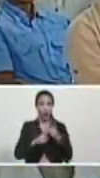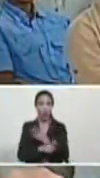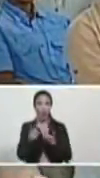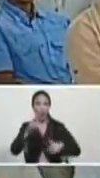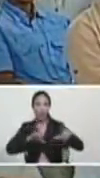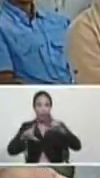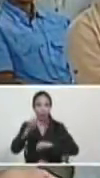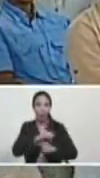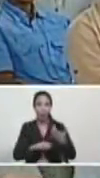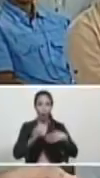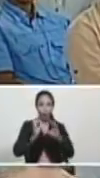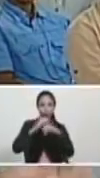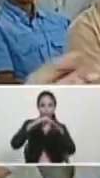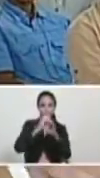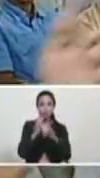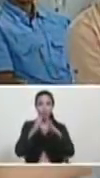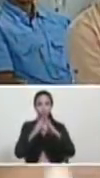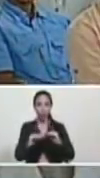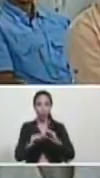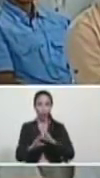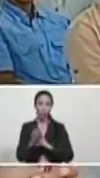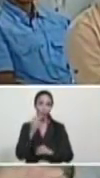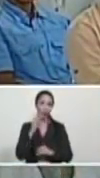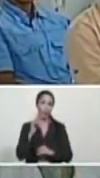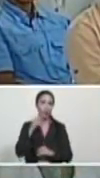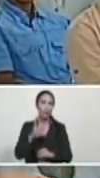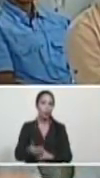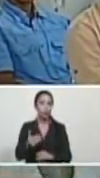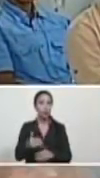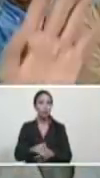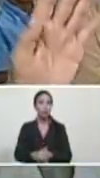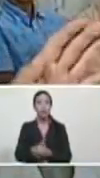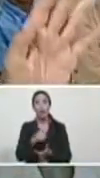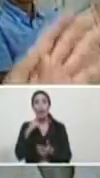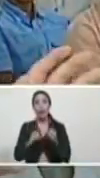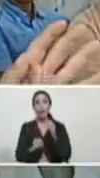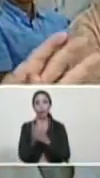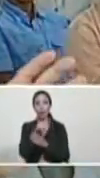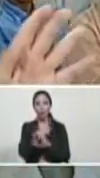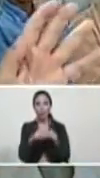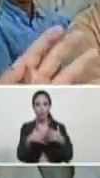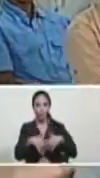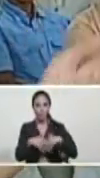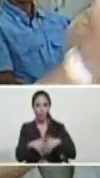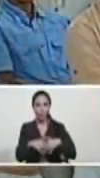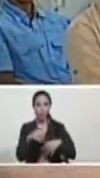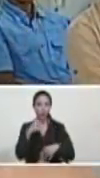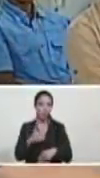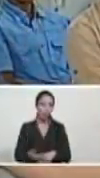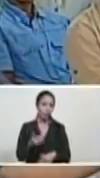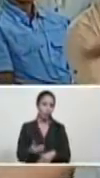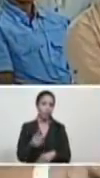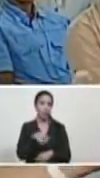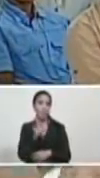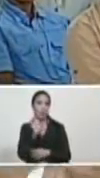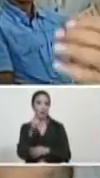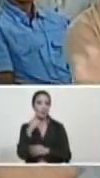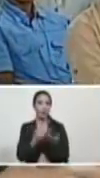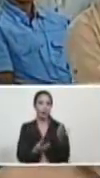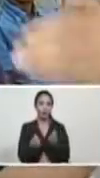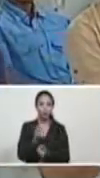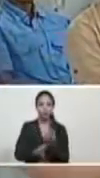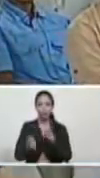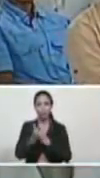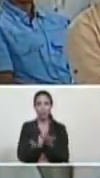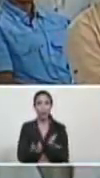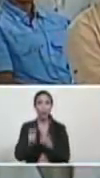creación de esta empresa, la Corporación de Electromedicina, es una necesidad para el país que necesita de importación de servicios,